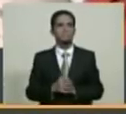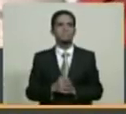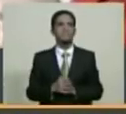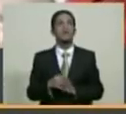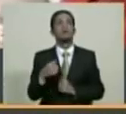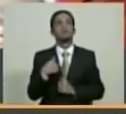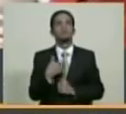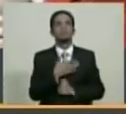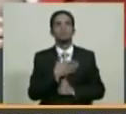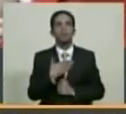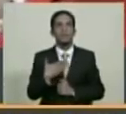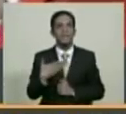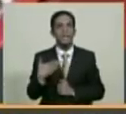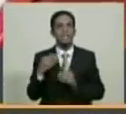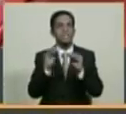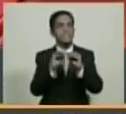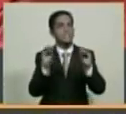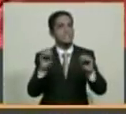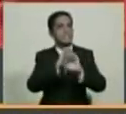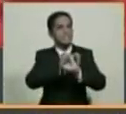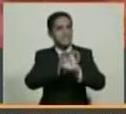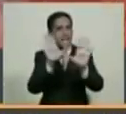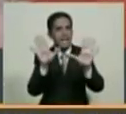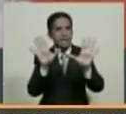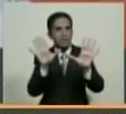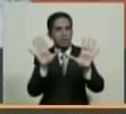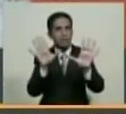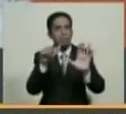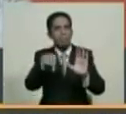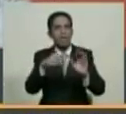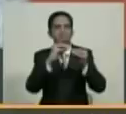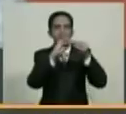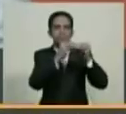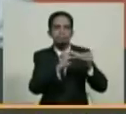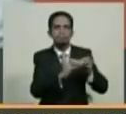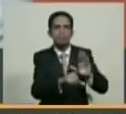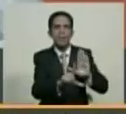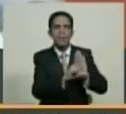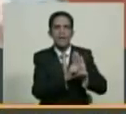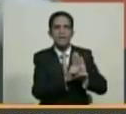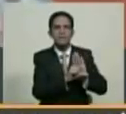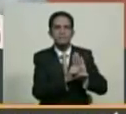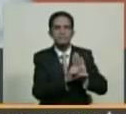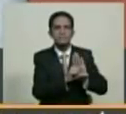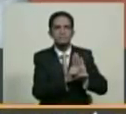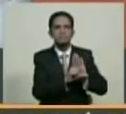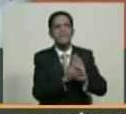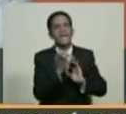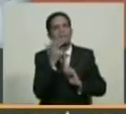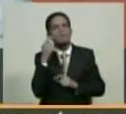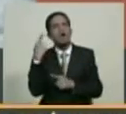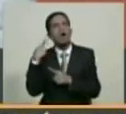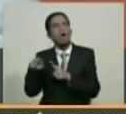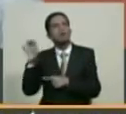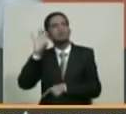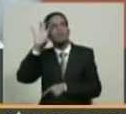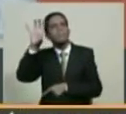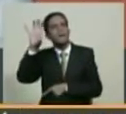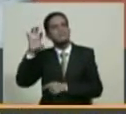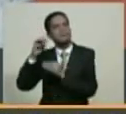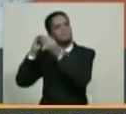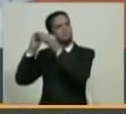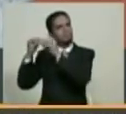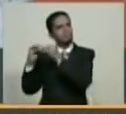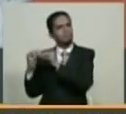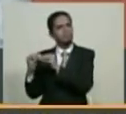quiero aclarar, antes de entrar en el detalle de la reforma tributaria, que contrario a otros países que hacen reformas